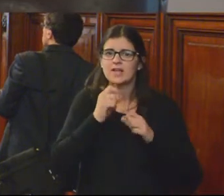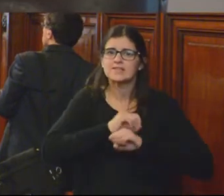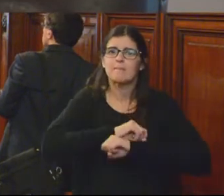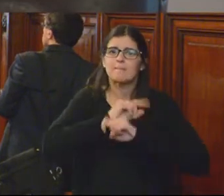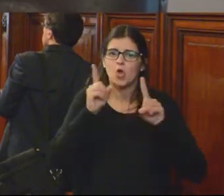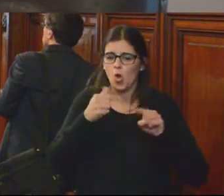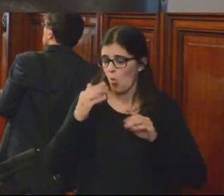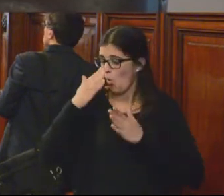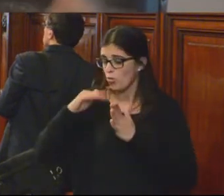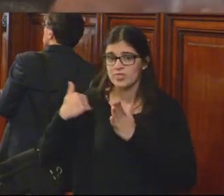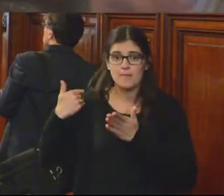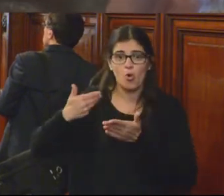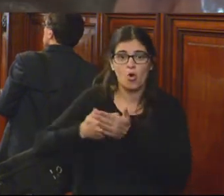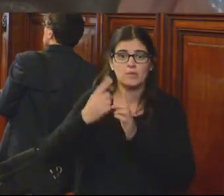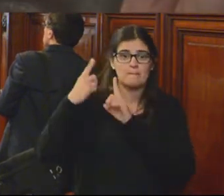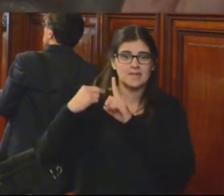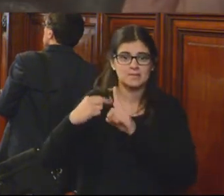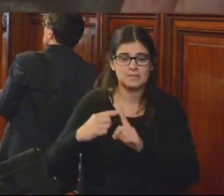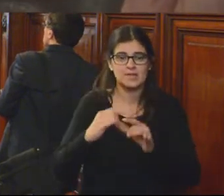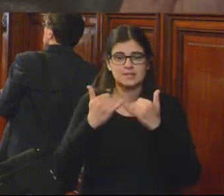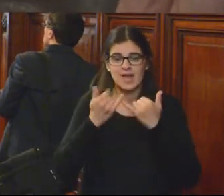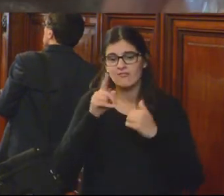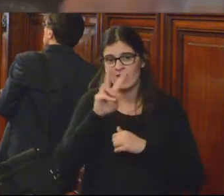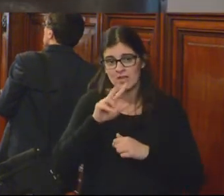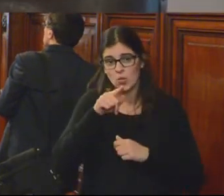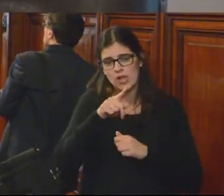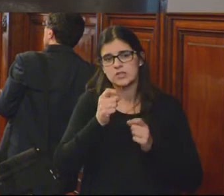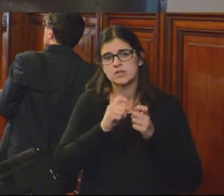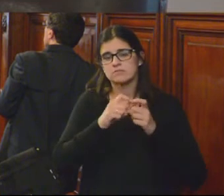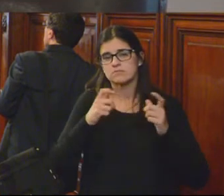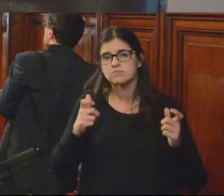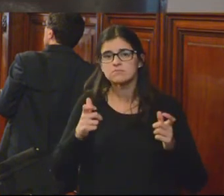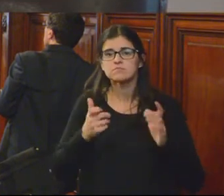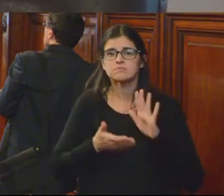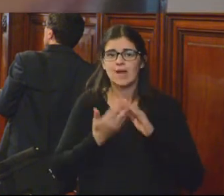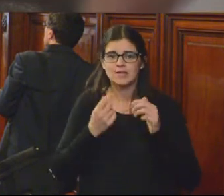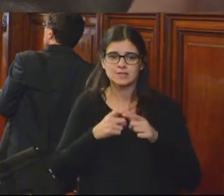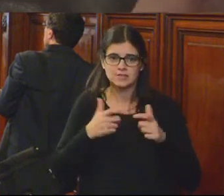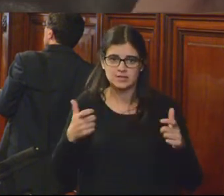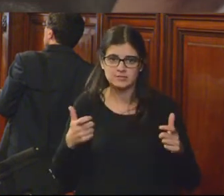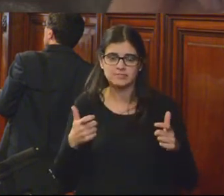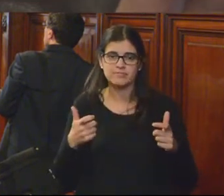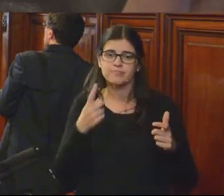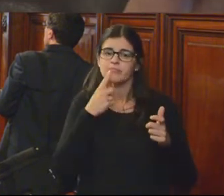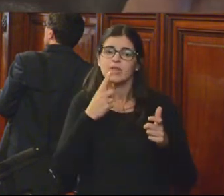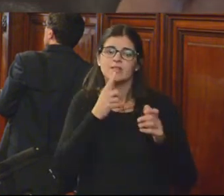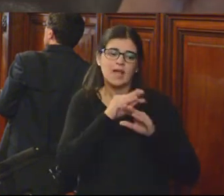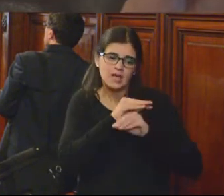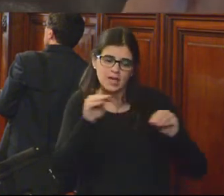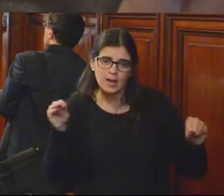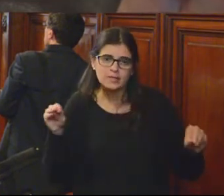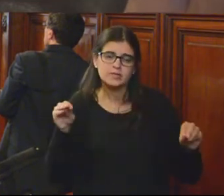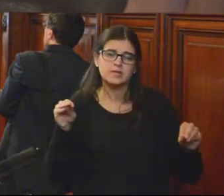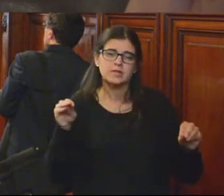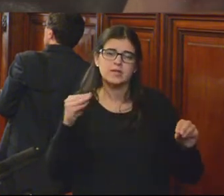últimos meses en Venezuela, y esto se ha traducido en un número amplio de comunicados respecto